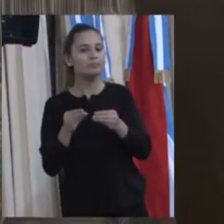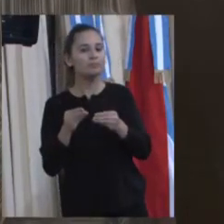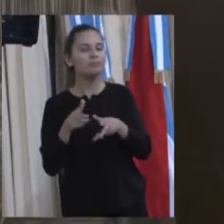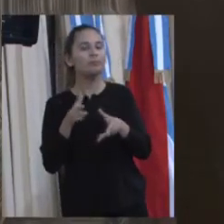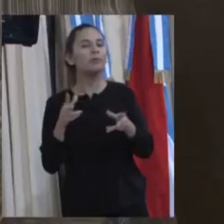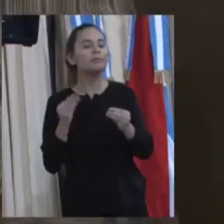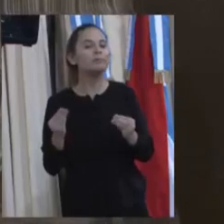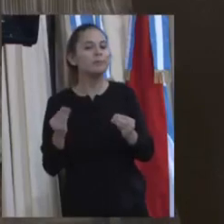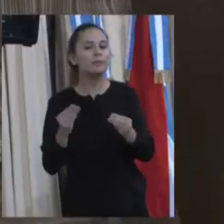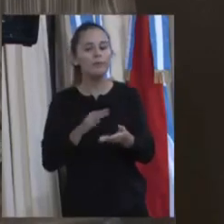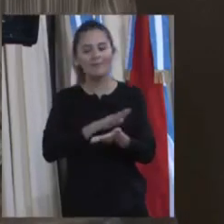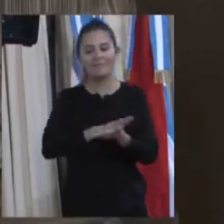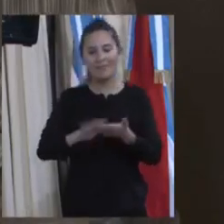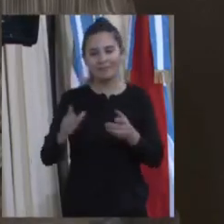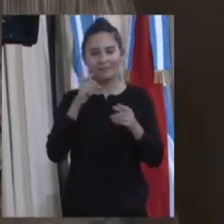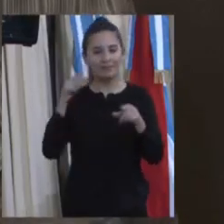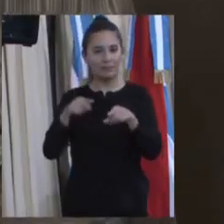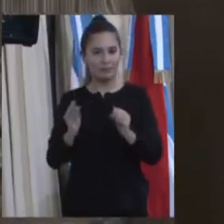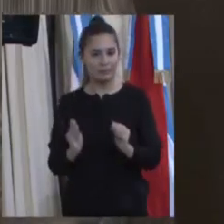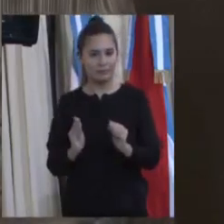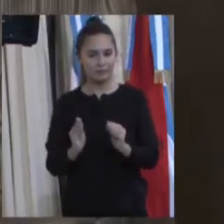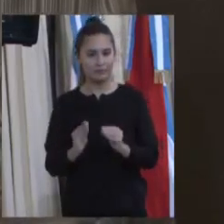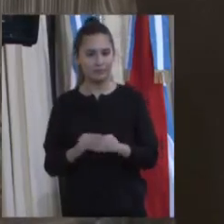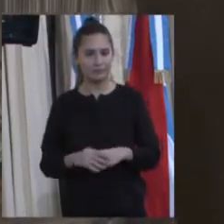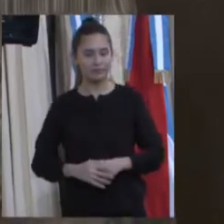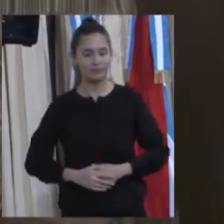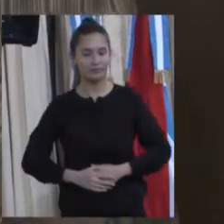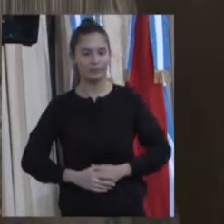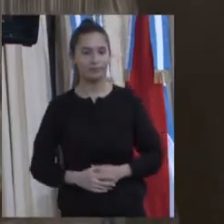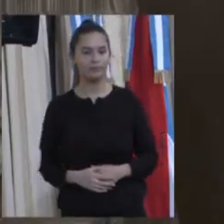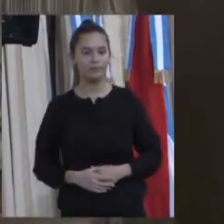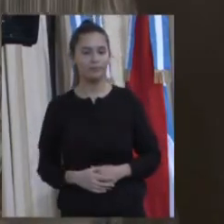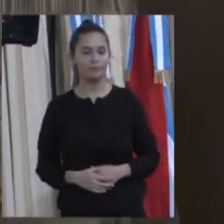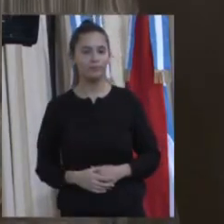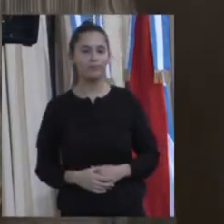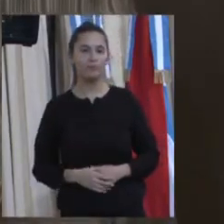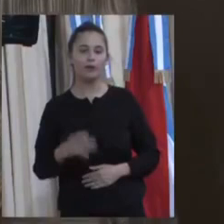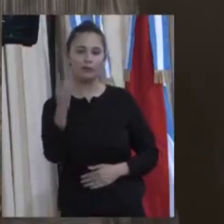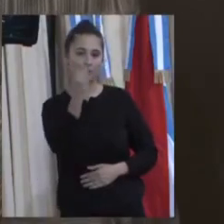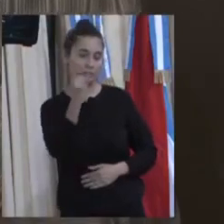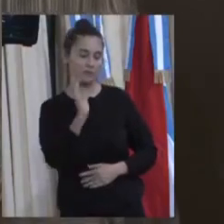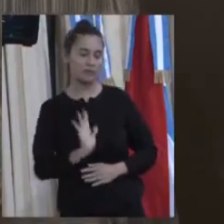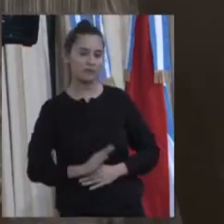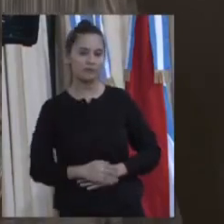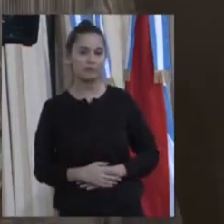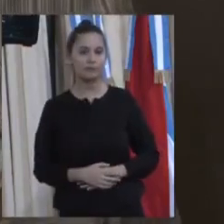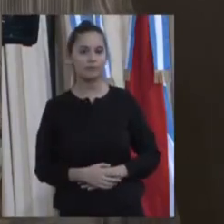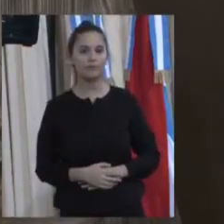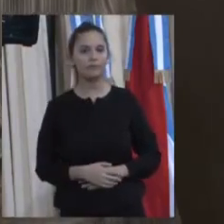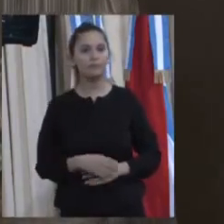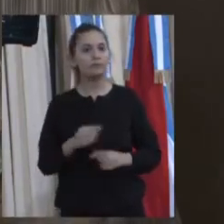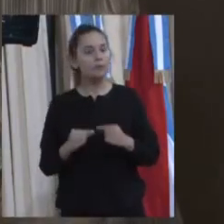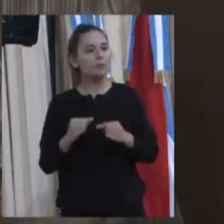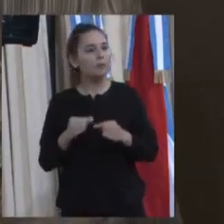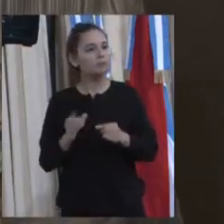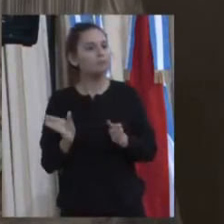podríamos llamar la base institucional de, digamos, las universidades. Adelantando un argumento